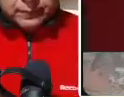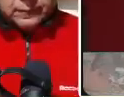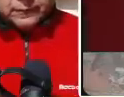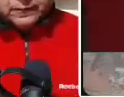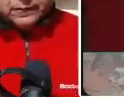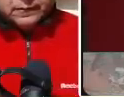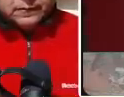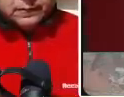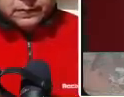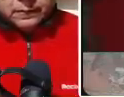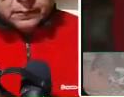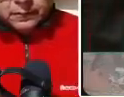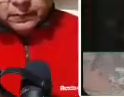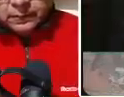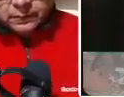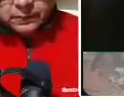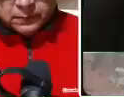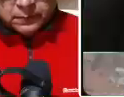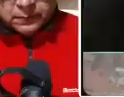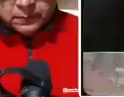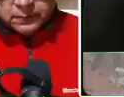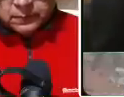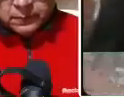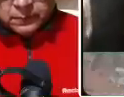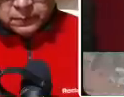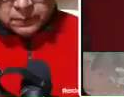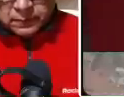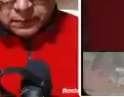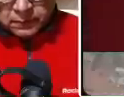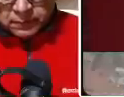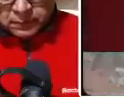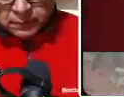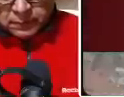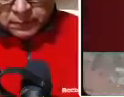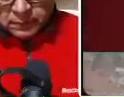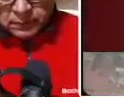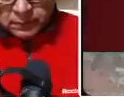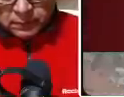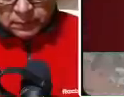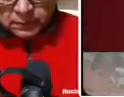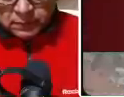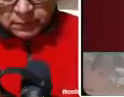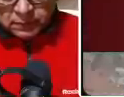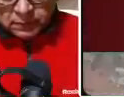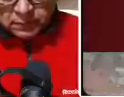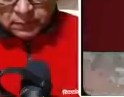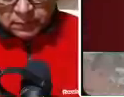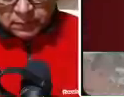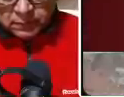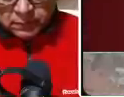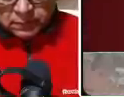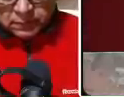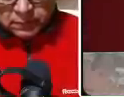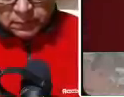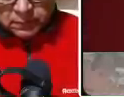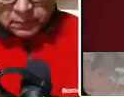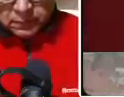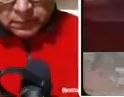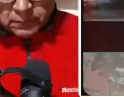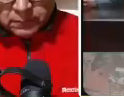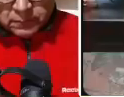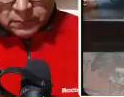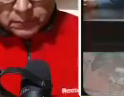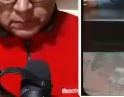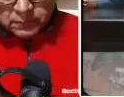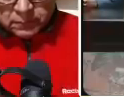querida Ifigenia Martínez, presidenta de la Cámara de Diputados, senador